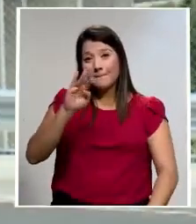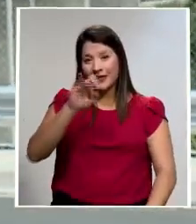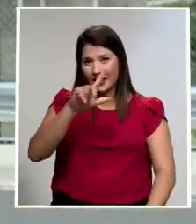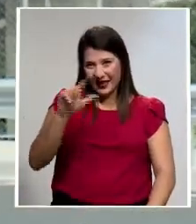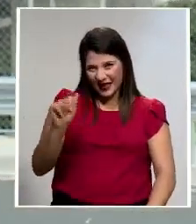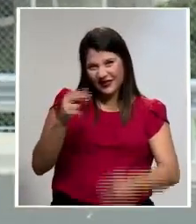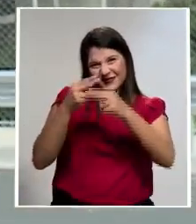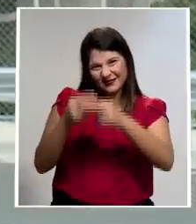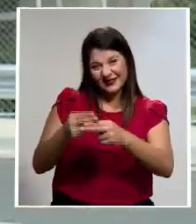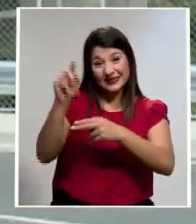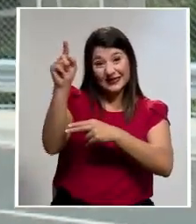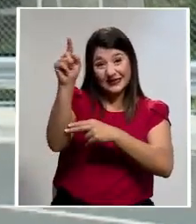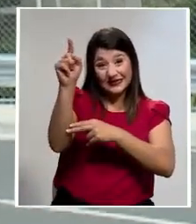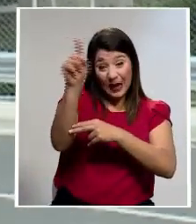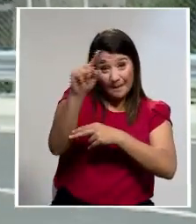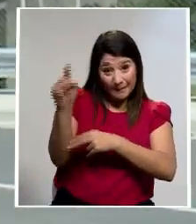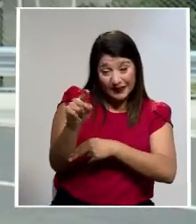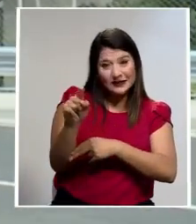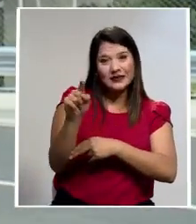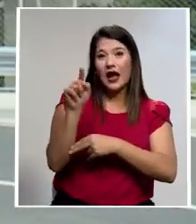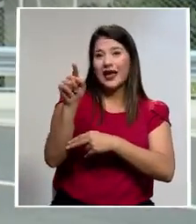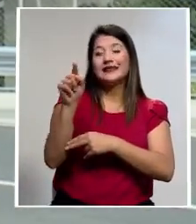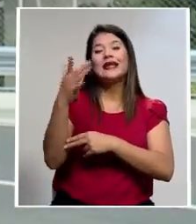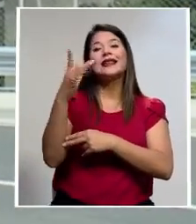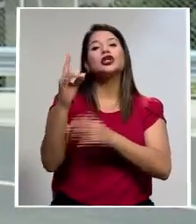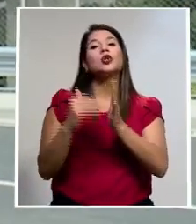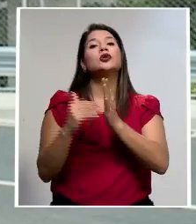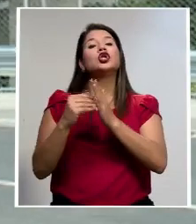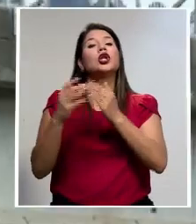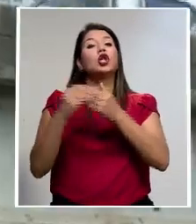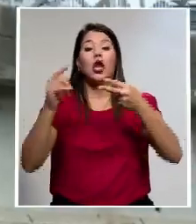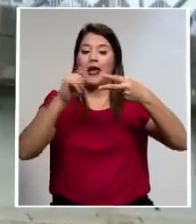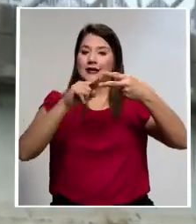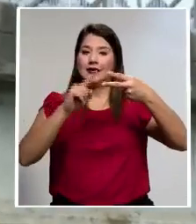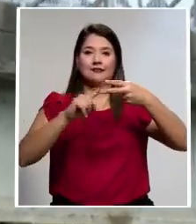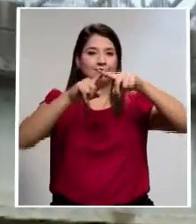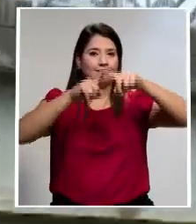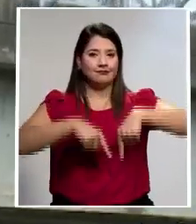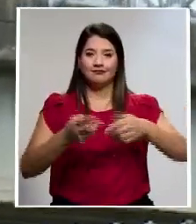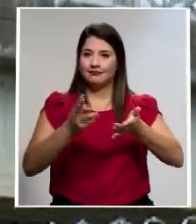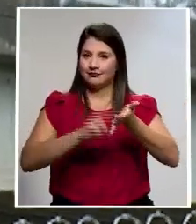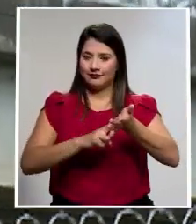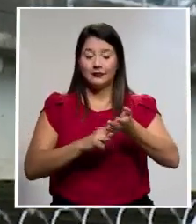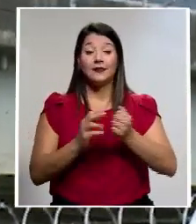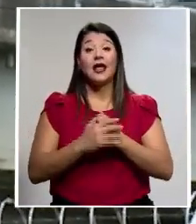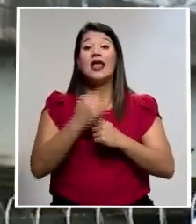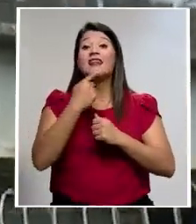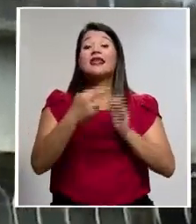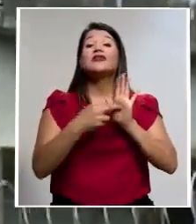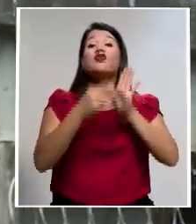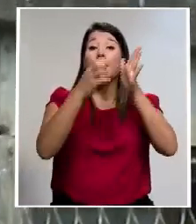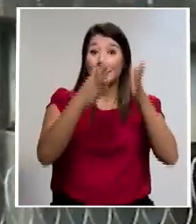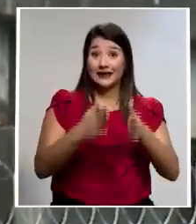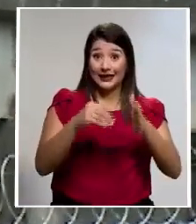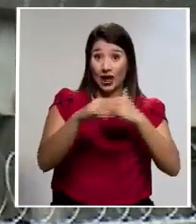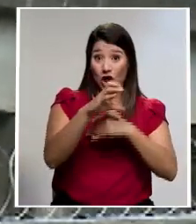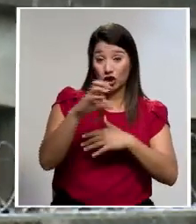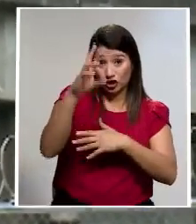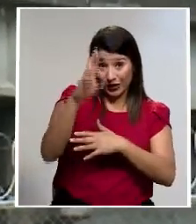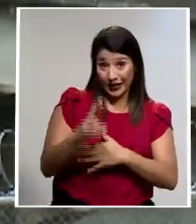de Saprissa, cuya inversión supera los $18 millones. Según Alejandro Rossi, representante de UNOPS en Costa Rica,